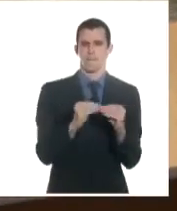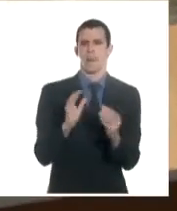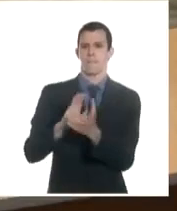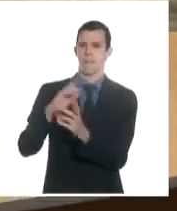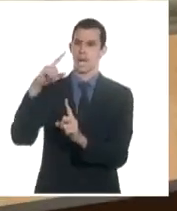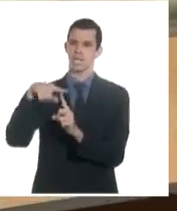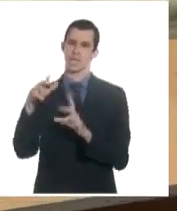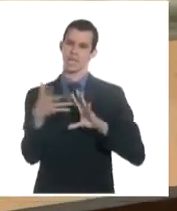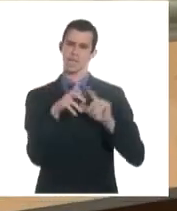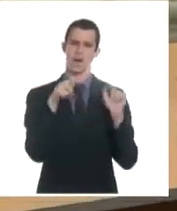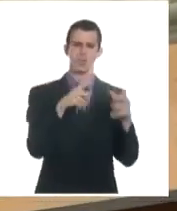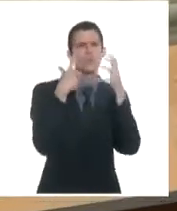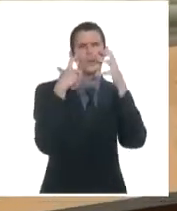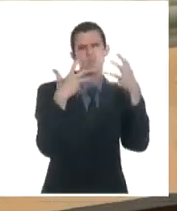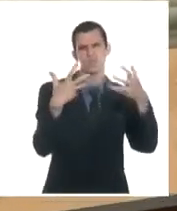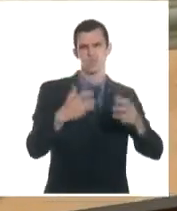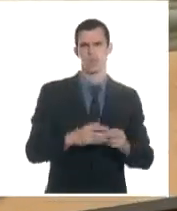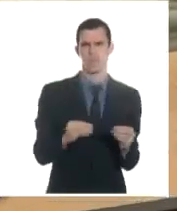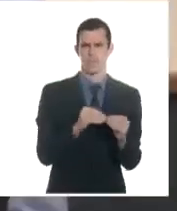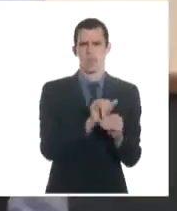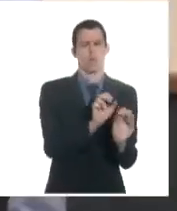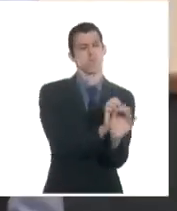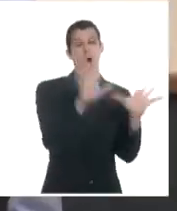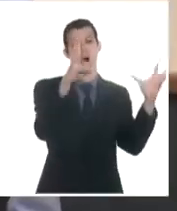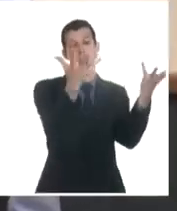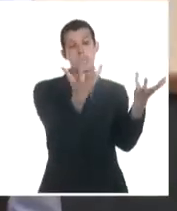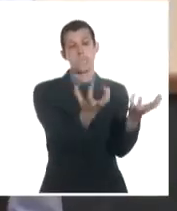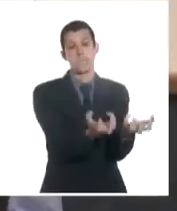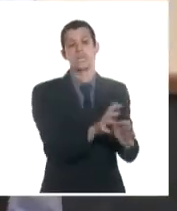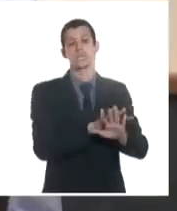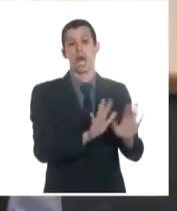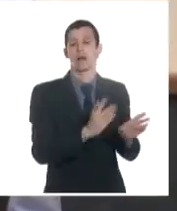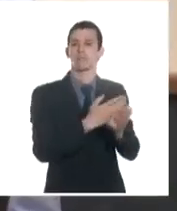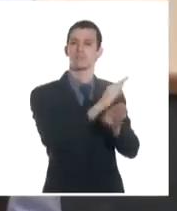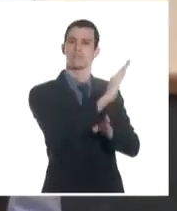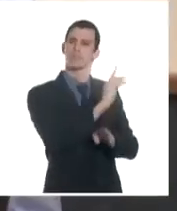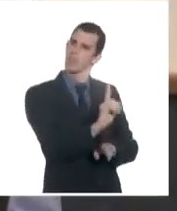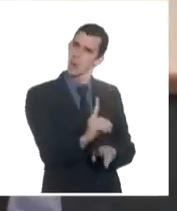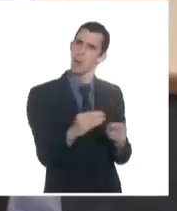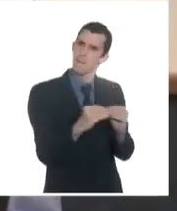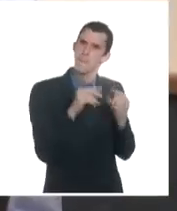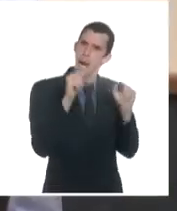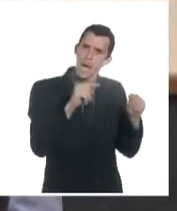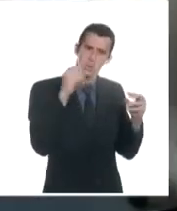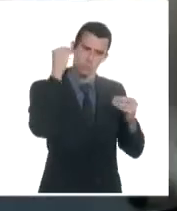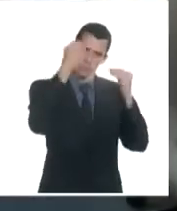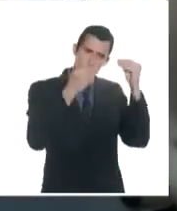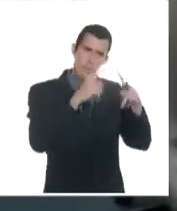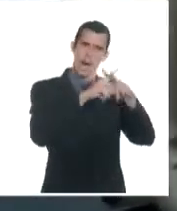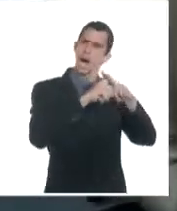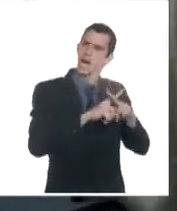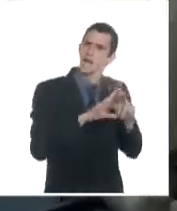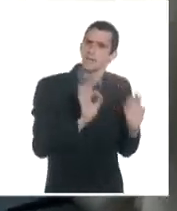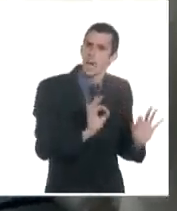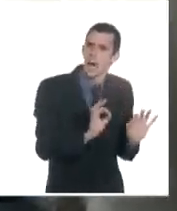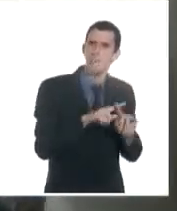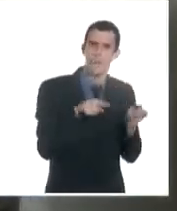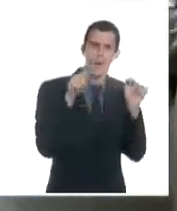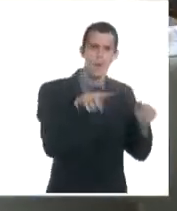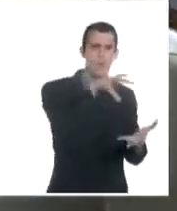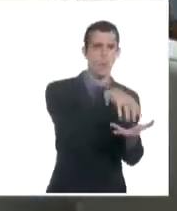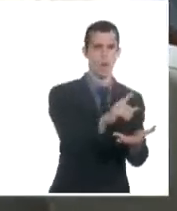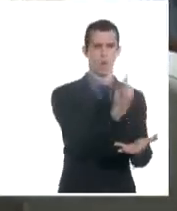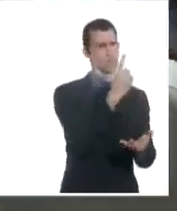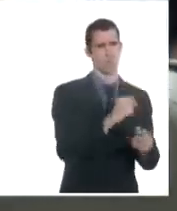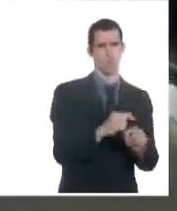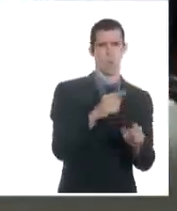provincia y el desarrollo de la capital provincial, que ese es un concepto que tenemos que trasladar a otras provincias que tienen zonas industriales. En este encuentro, el presidente de